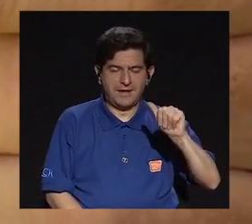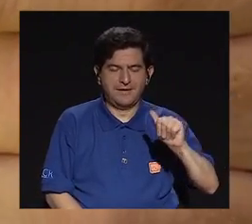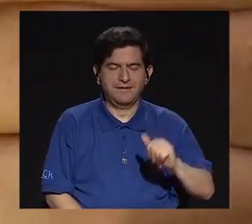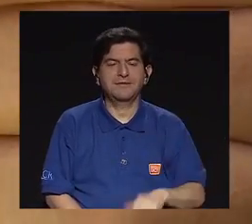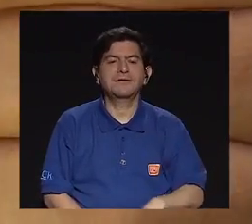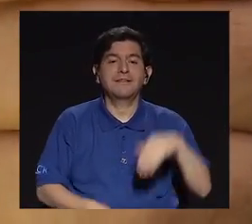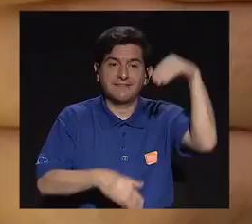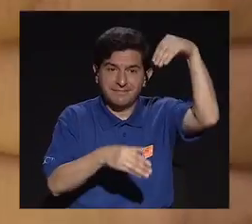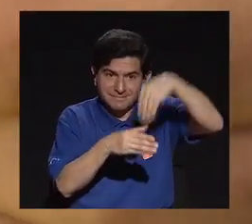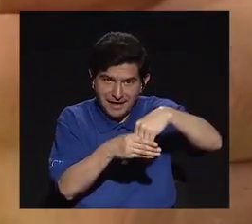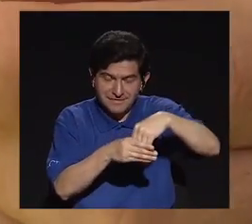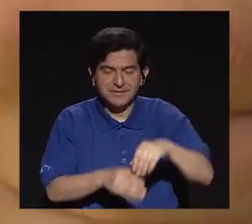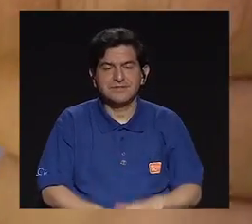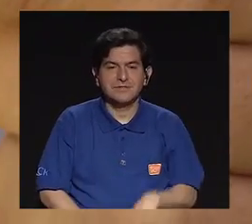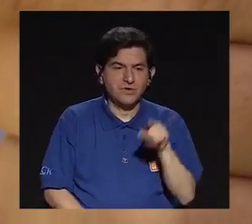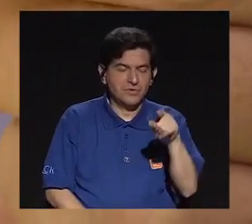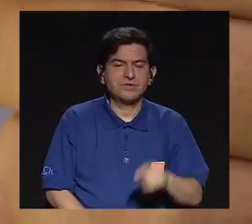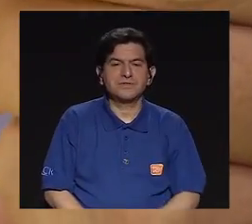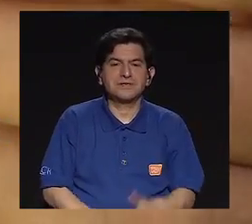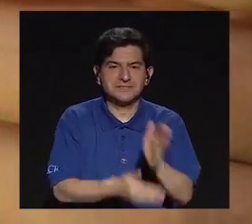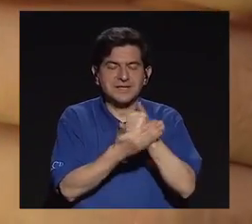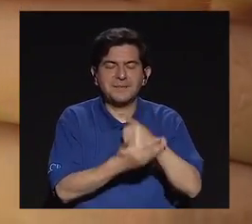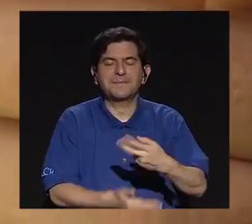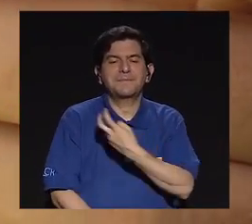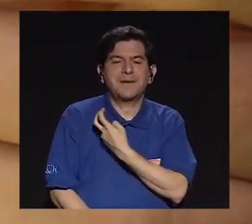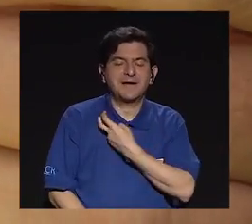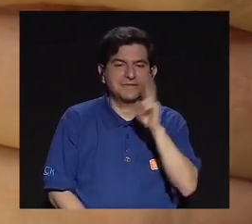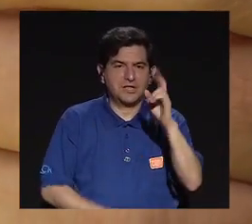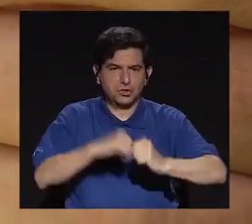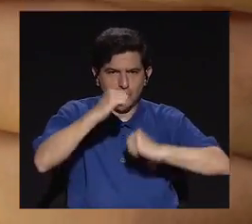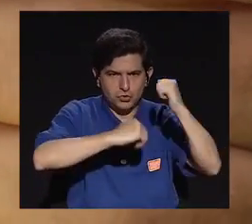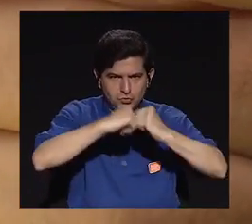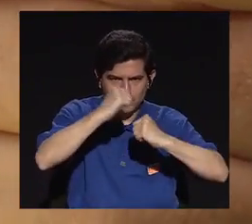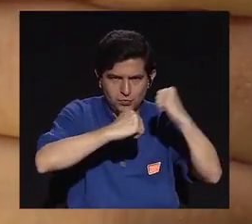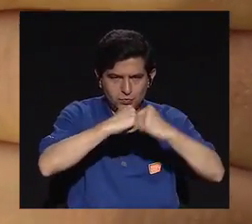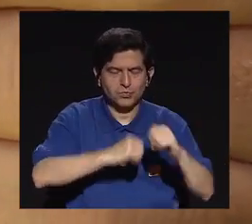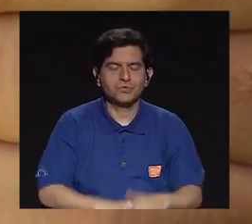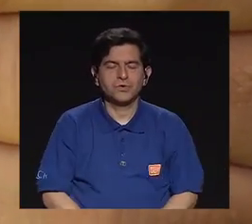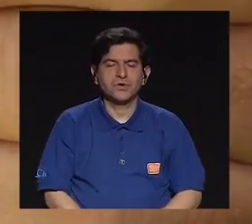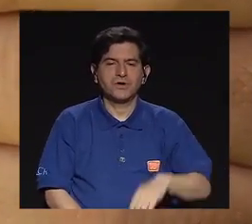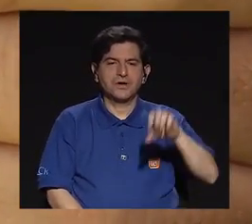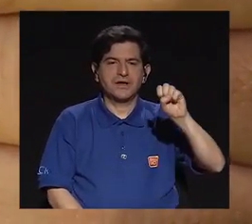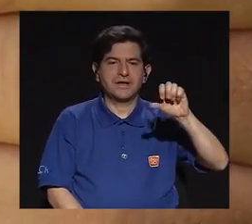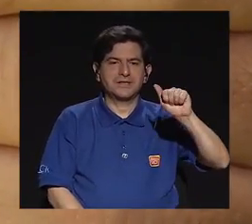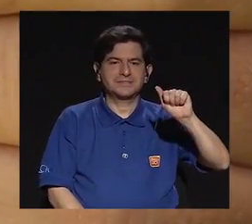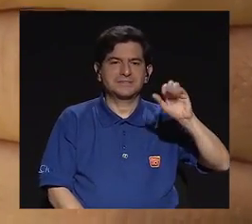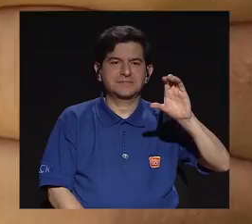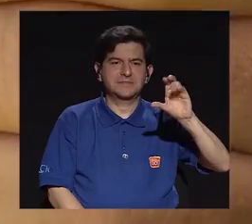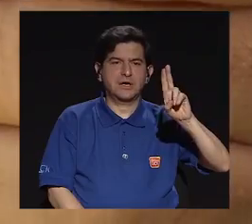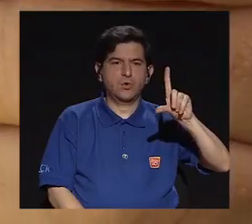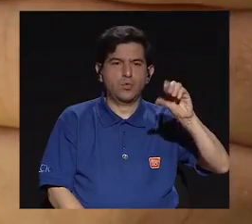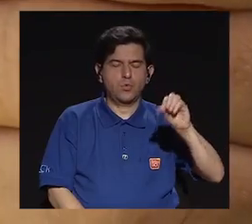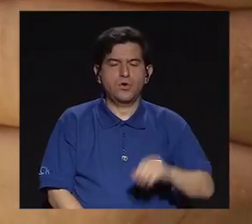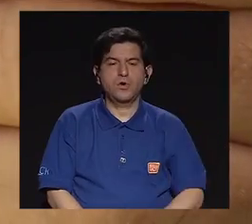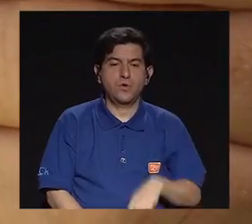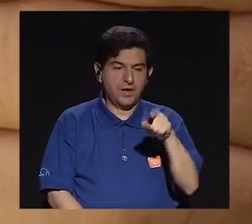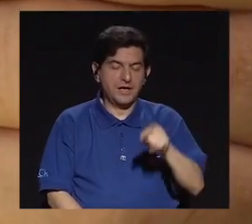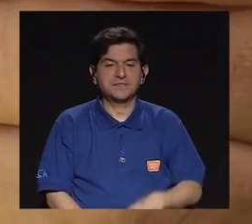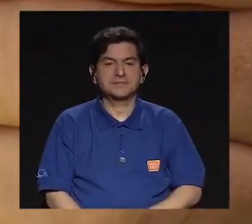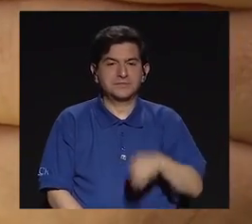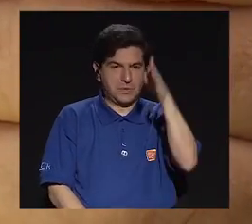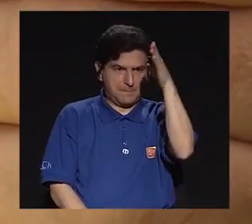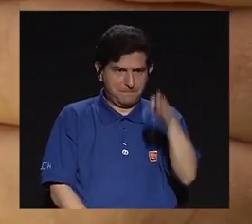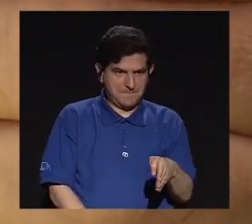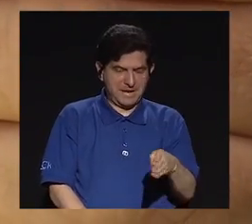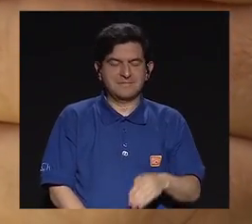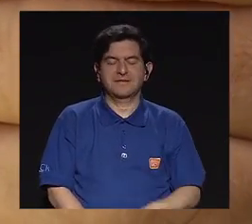utrículo. Dentro de este cuartito de hueso tenemos esas dos estructuras. El sáculo está en posición vertical, entonces